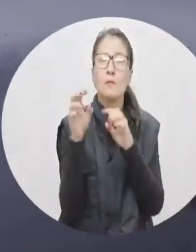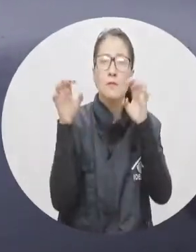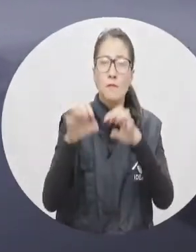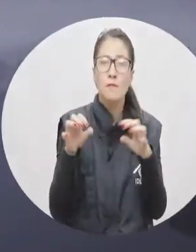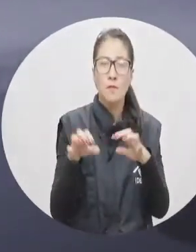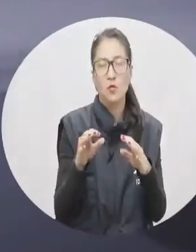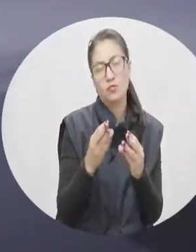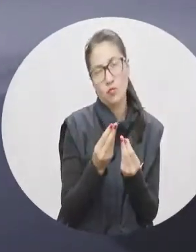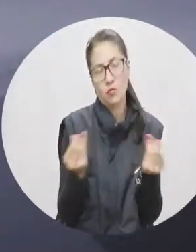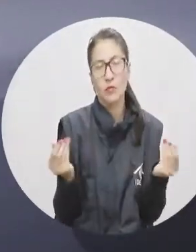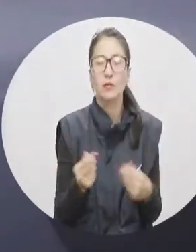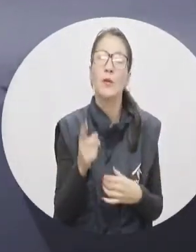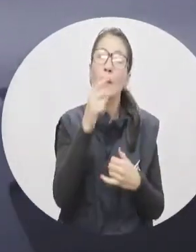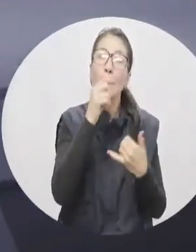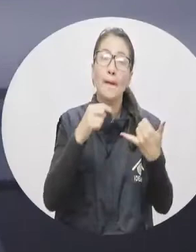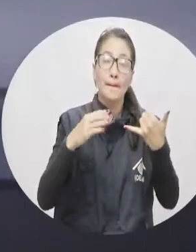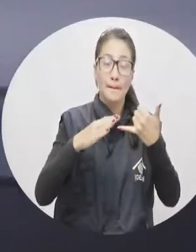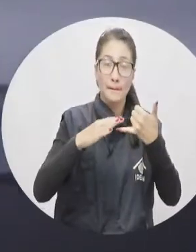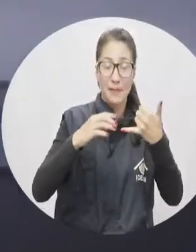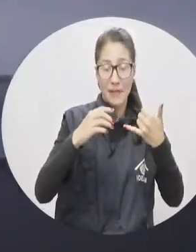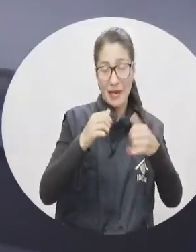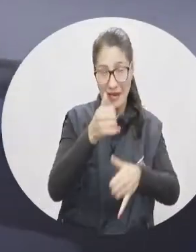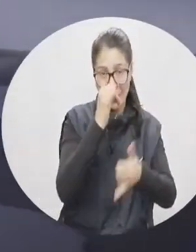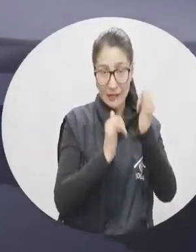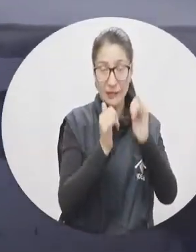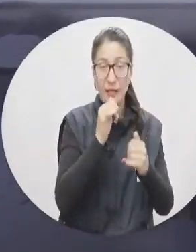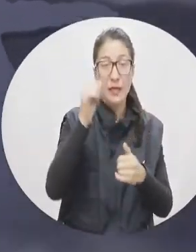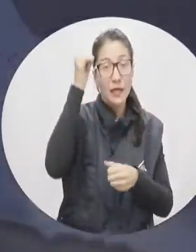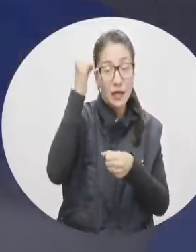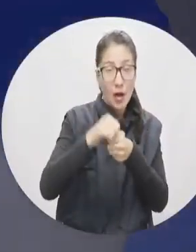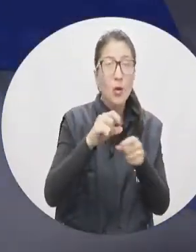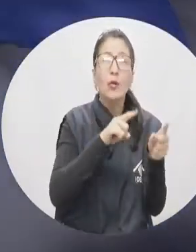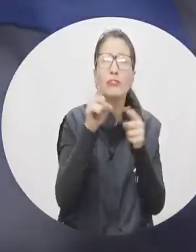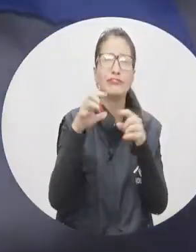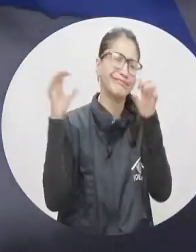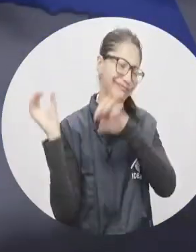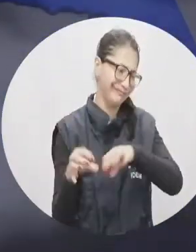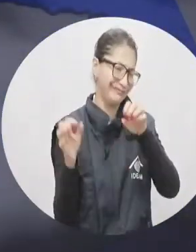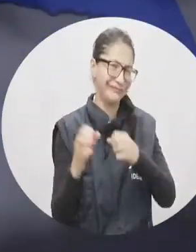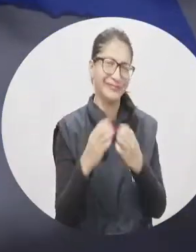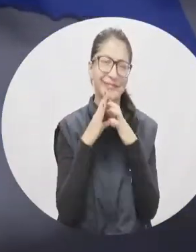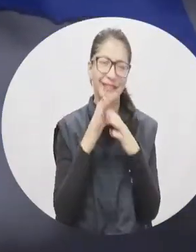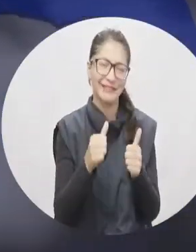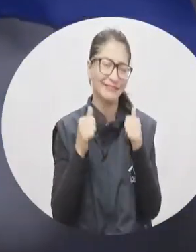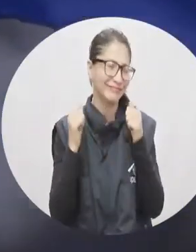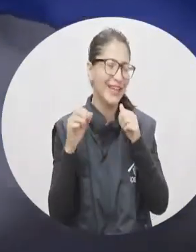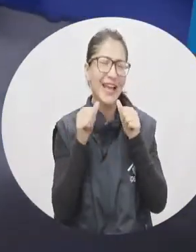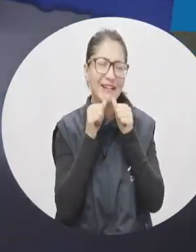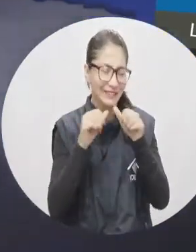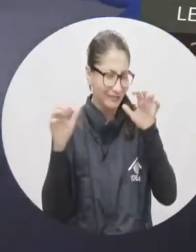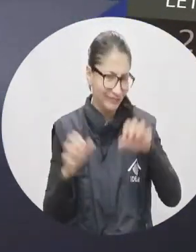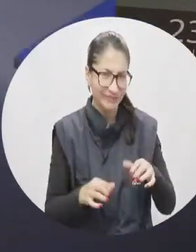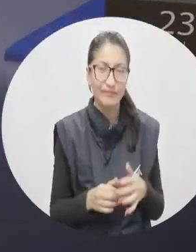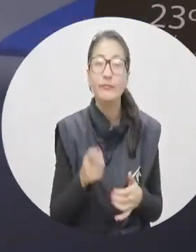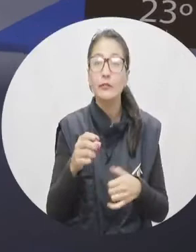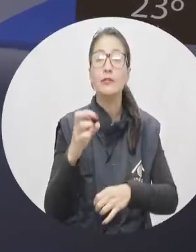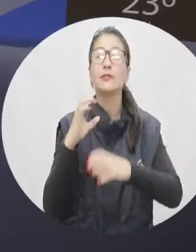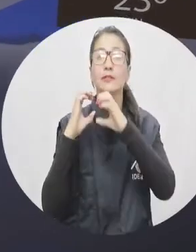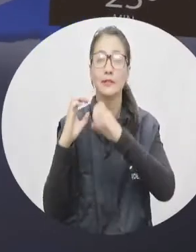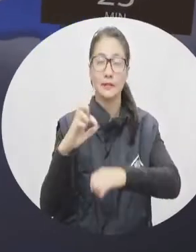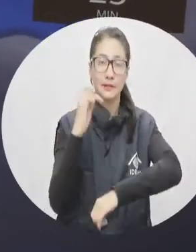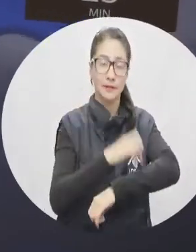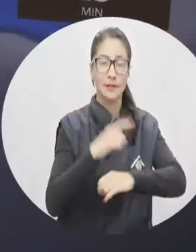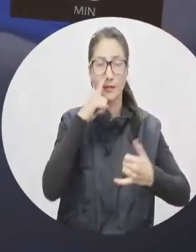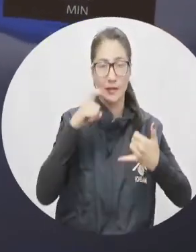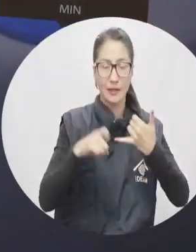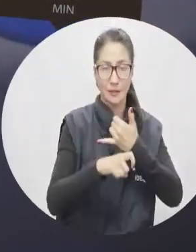moderadas. En el piedemonte de Casanare y Arauca se presenciarán nubarrones cargados de agua. En Caquetá, Putumayo, Amazonas, Guaviare